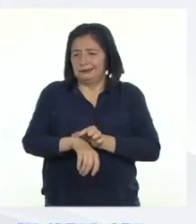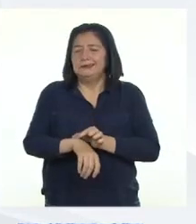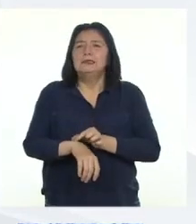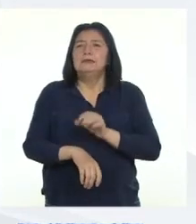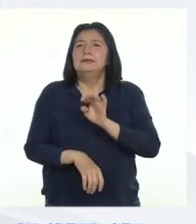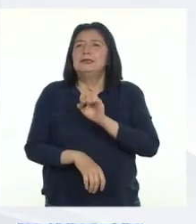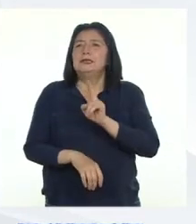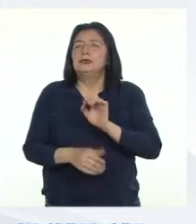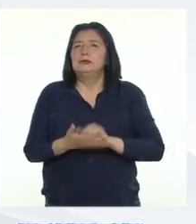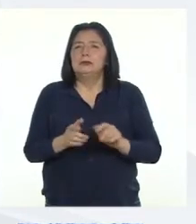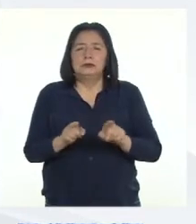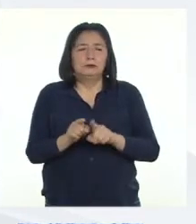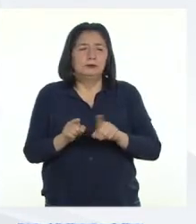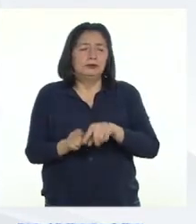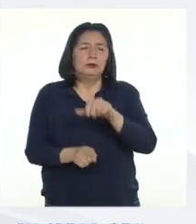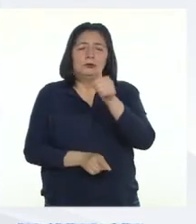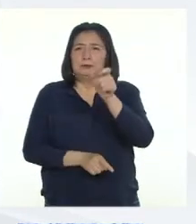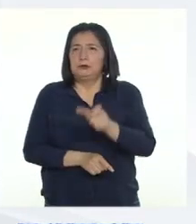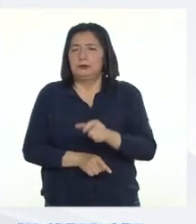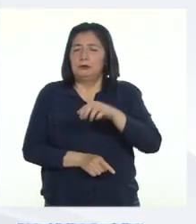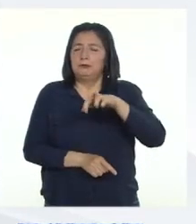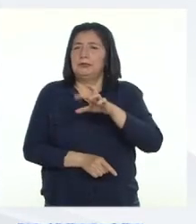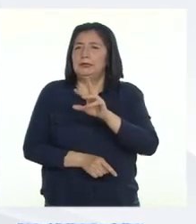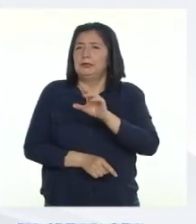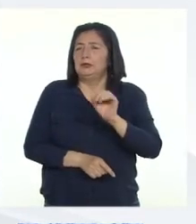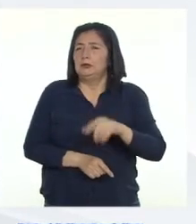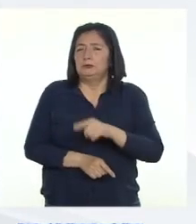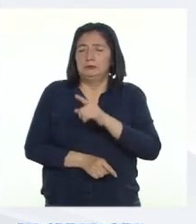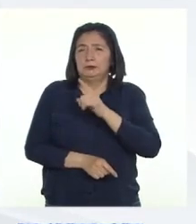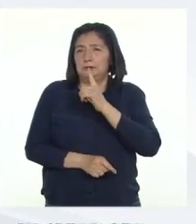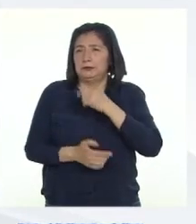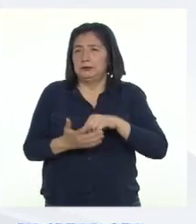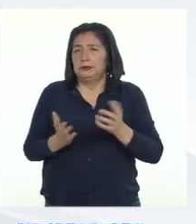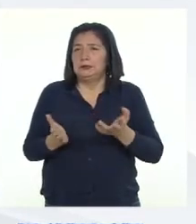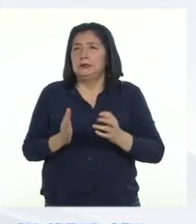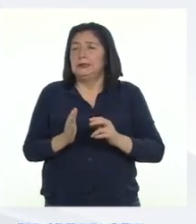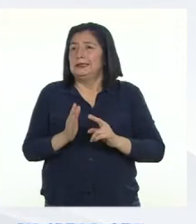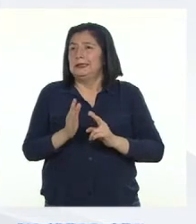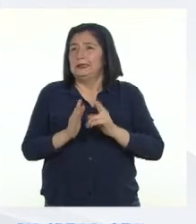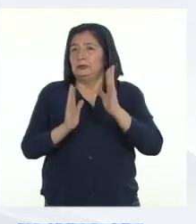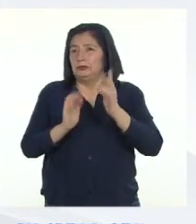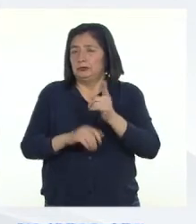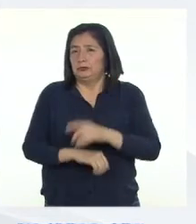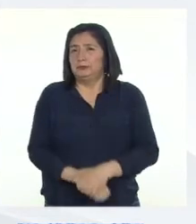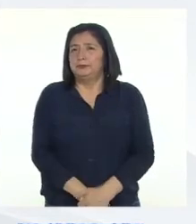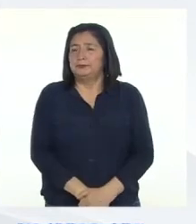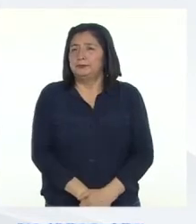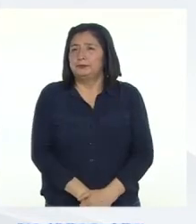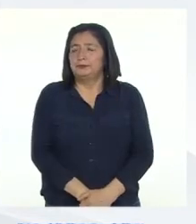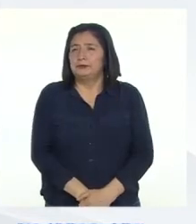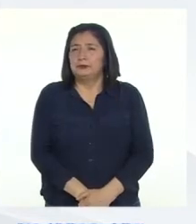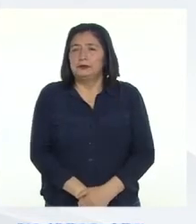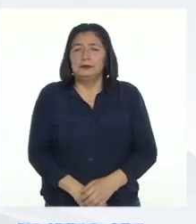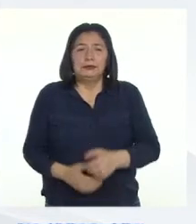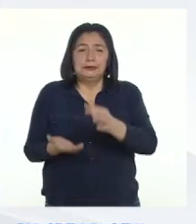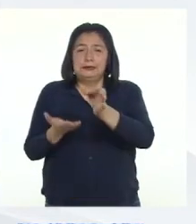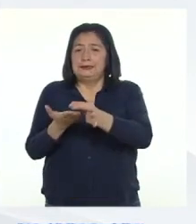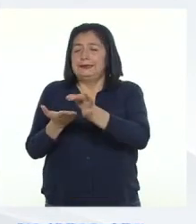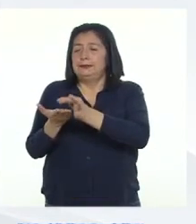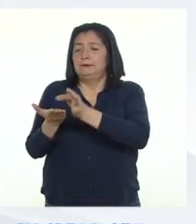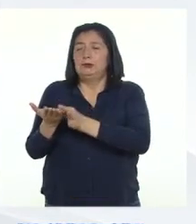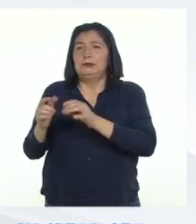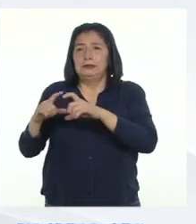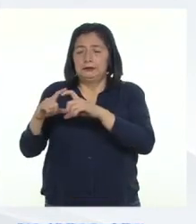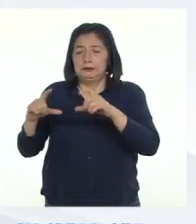También está Pedro Paulet, denominado como padre de la astronáutica mundial. Las monedas y billetes